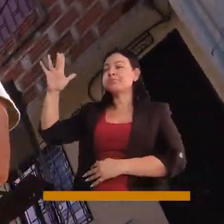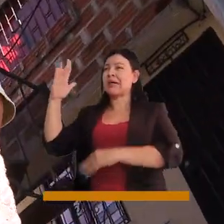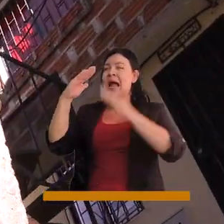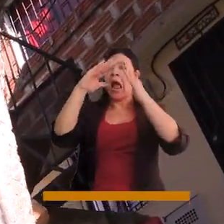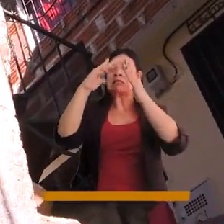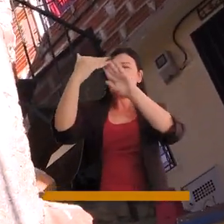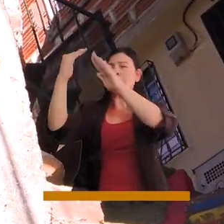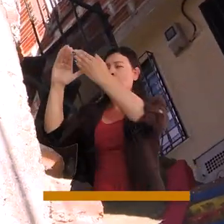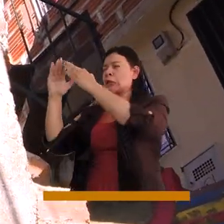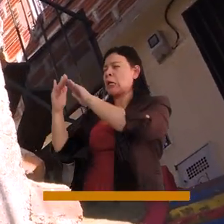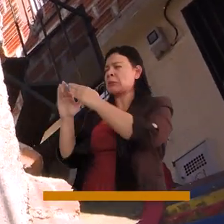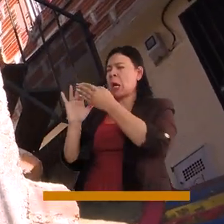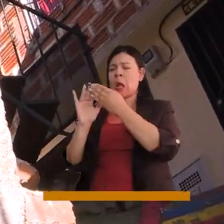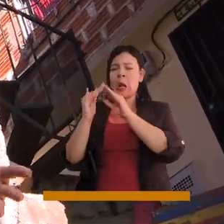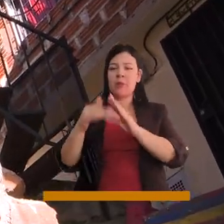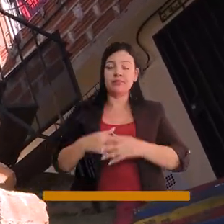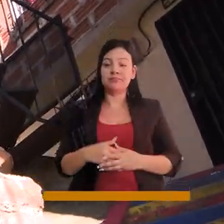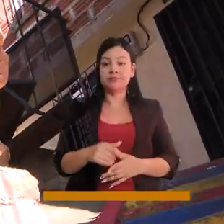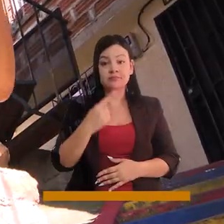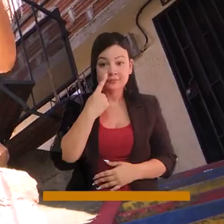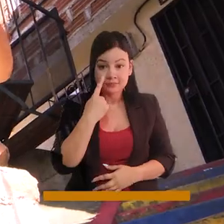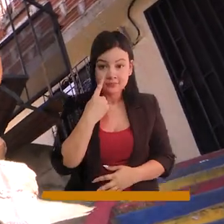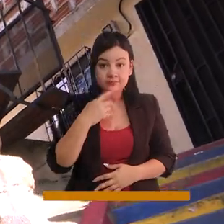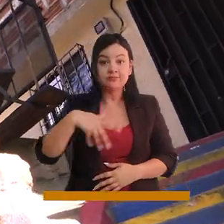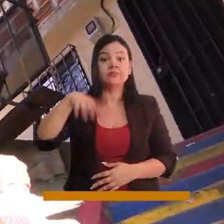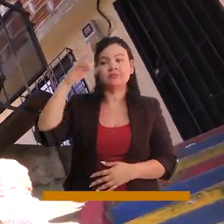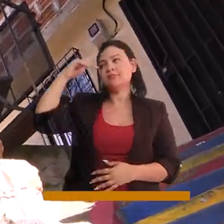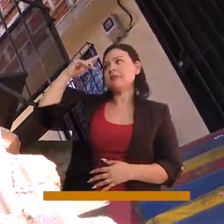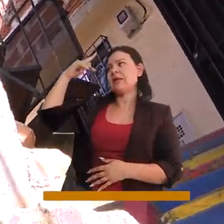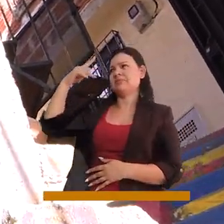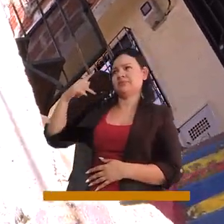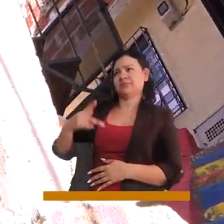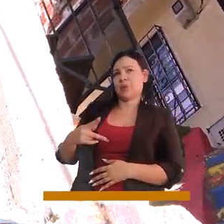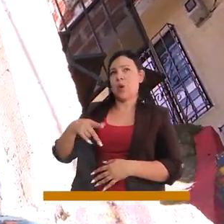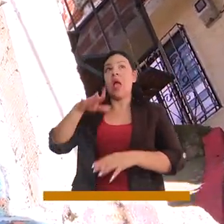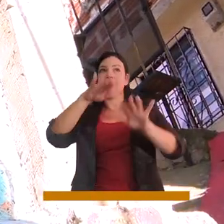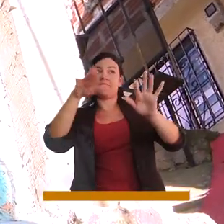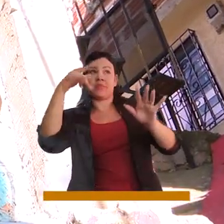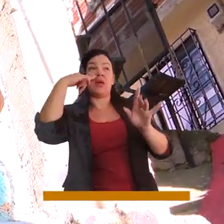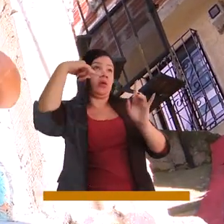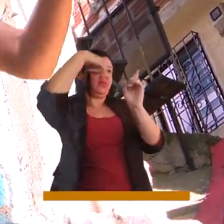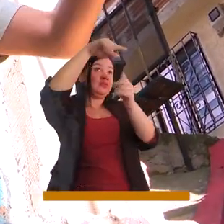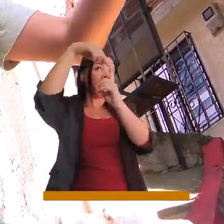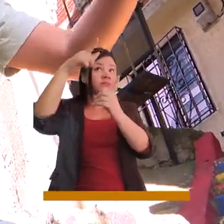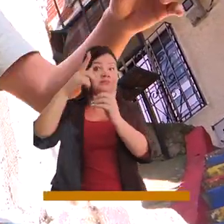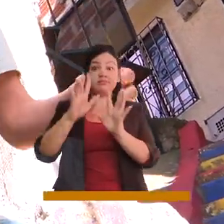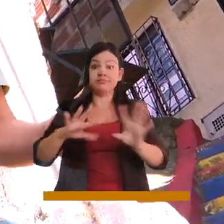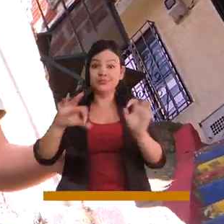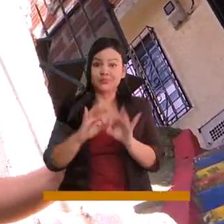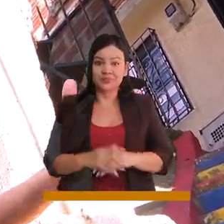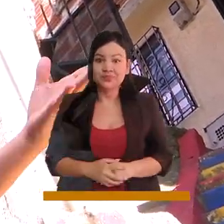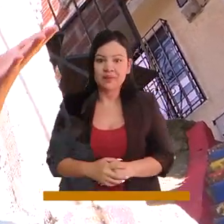barrios populares de Medellín y ojo que Medellín es mucho más que las historias que se cuentan Para fomentar el turismo que es